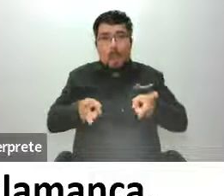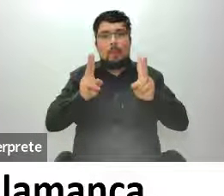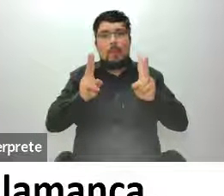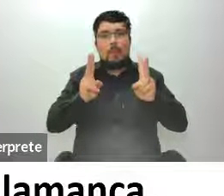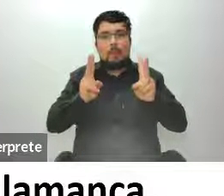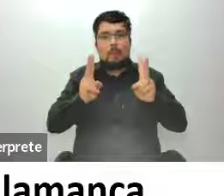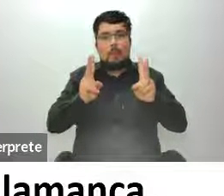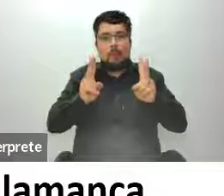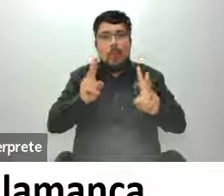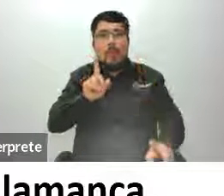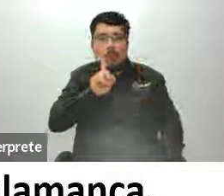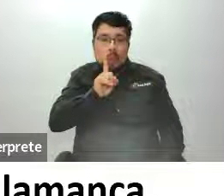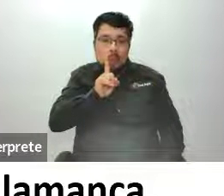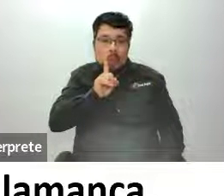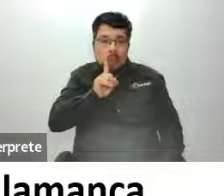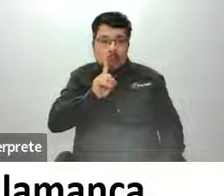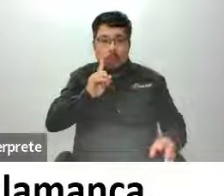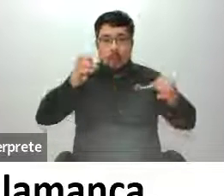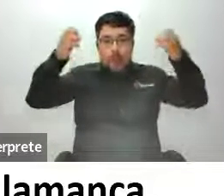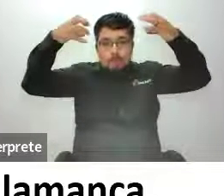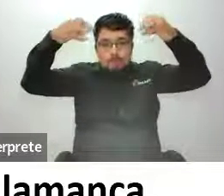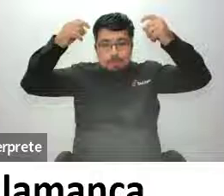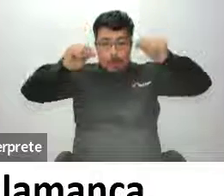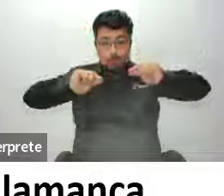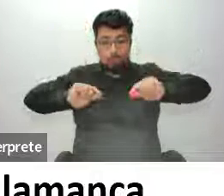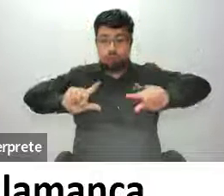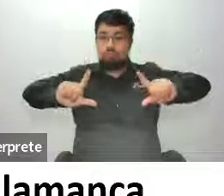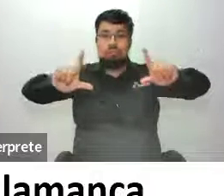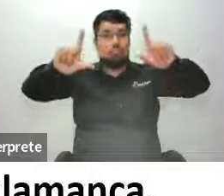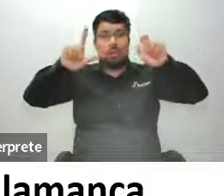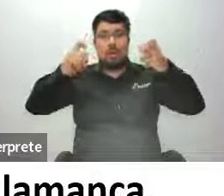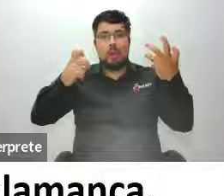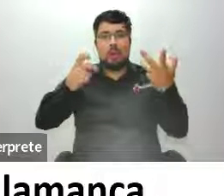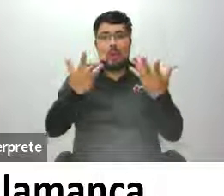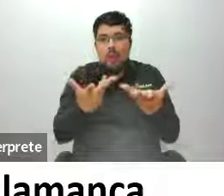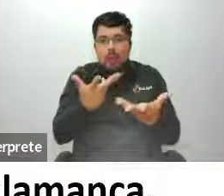ese lenguaje, ¿no? Con esa lengua. Tener una comunidad,